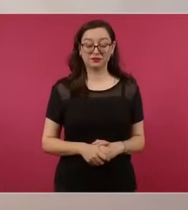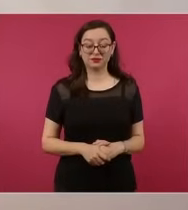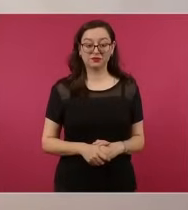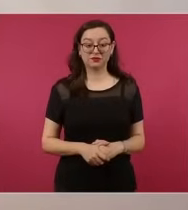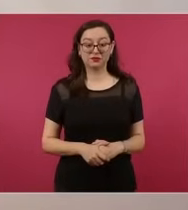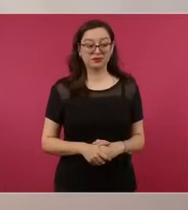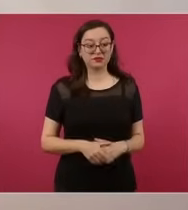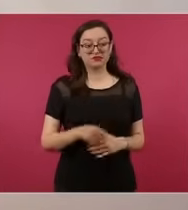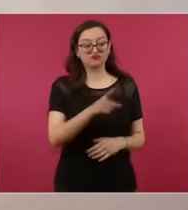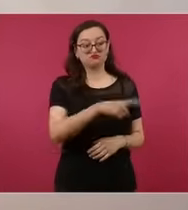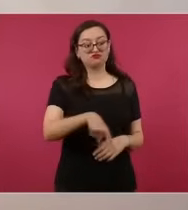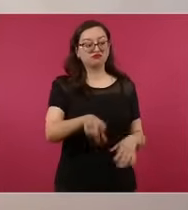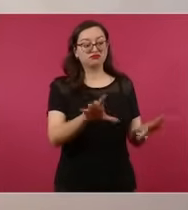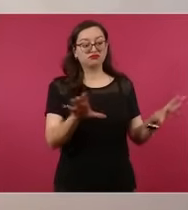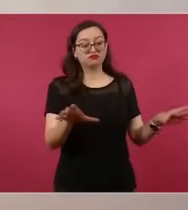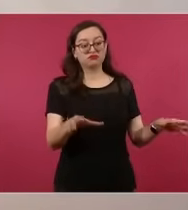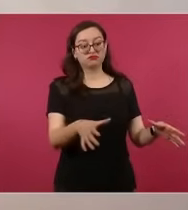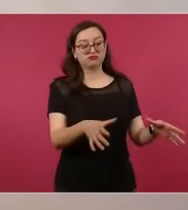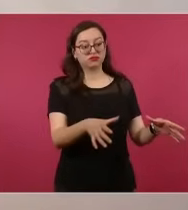viven en otro mundo,